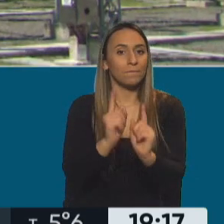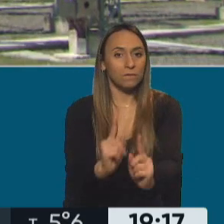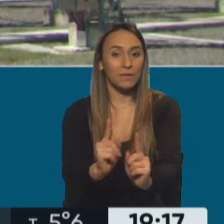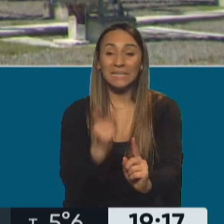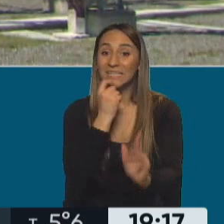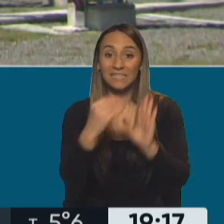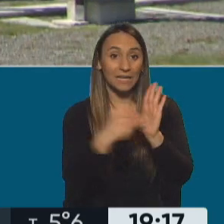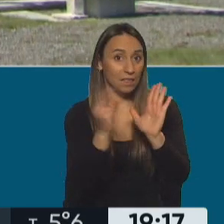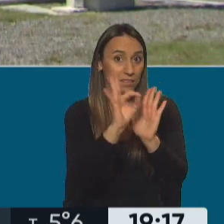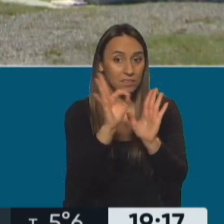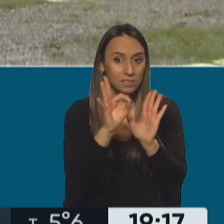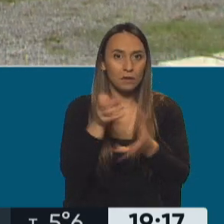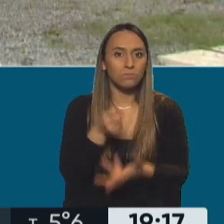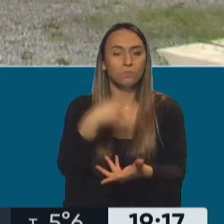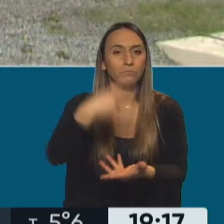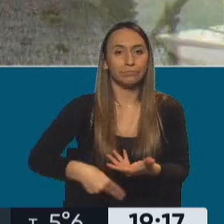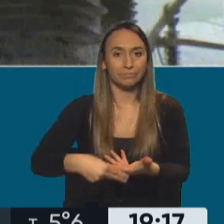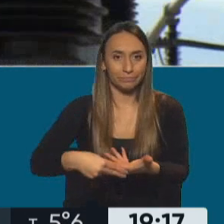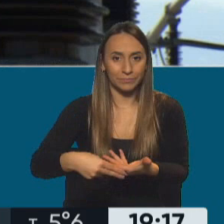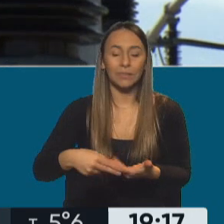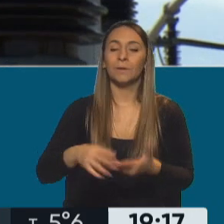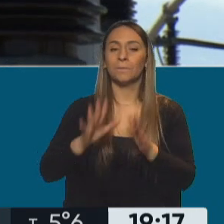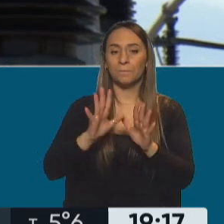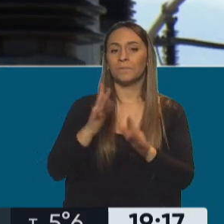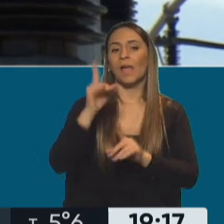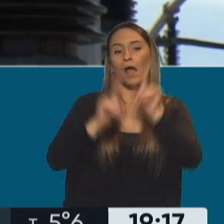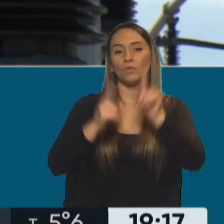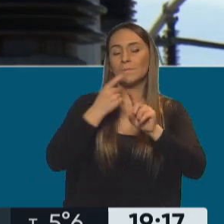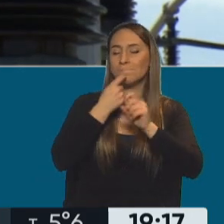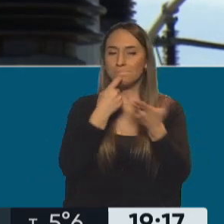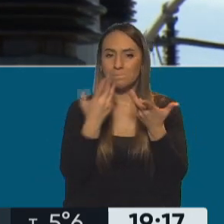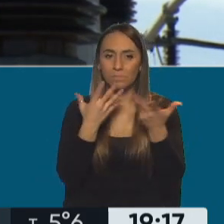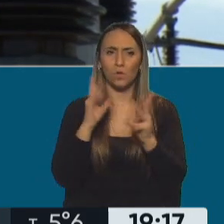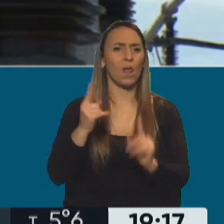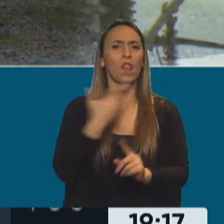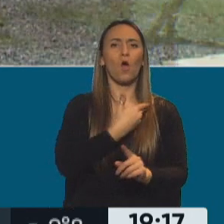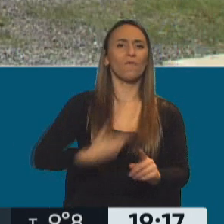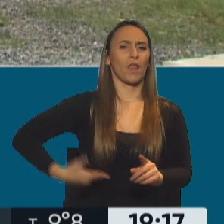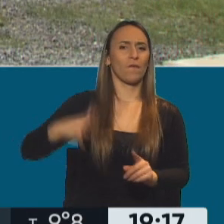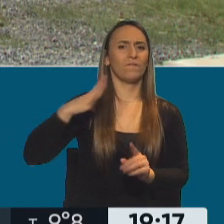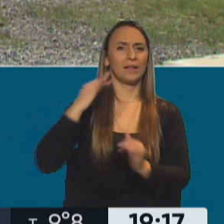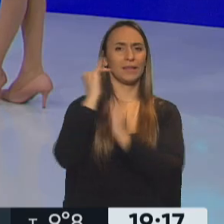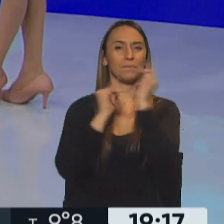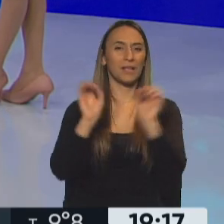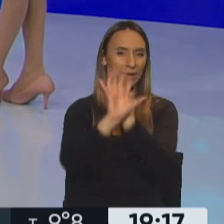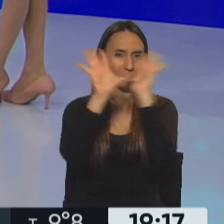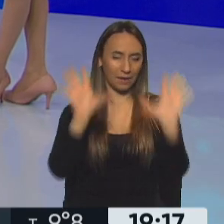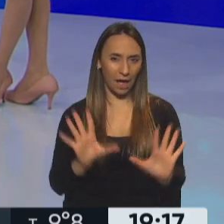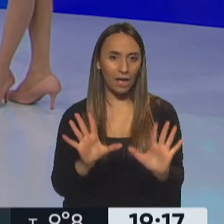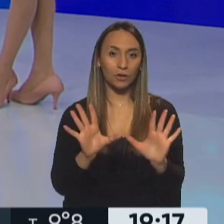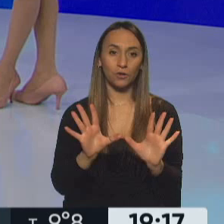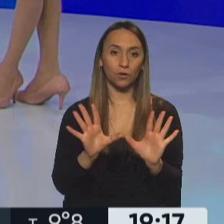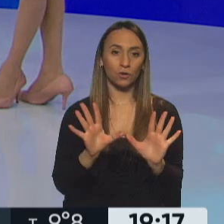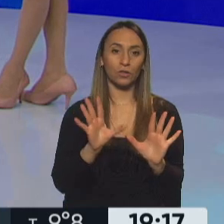también hay respuestas, ¿sí?, que podemos ir dando, a pesar de que todavía el gobierno no dio detalles claros respecto de esta segmentación y